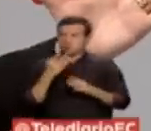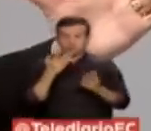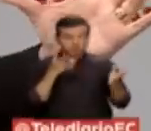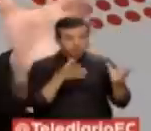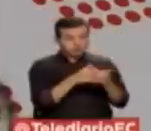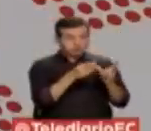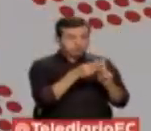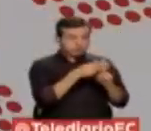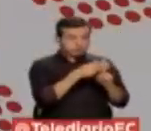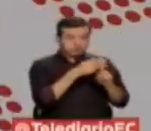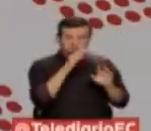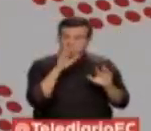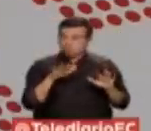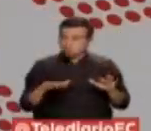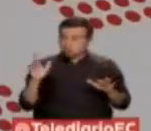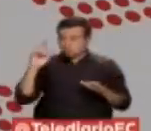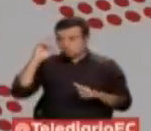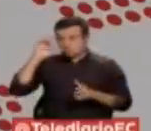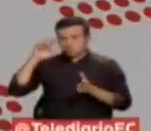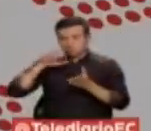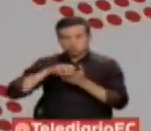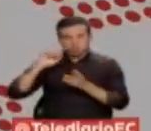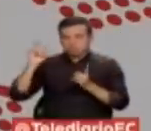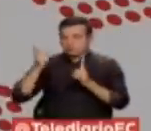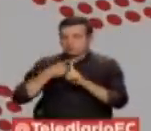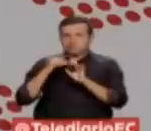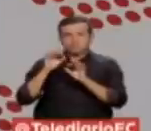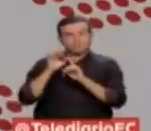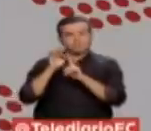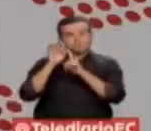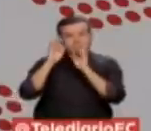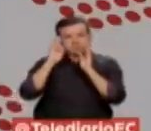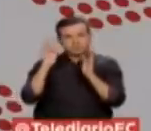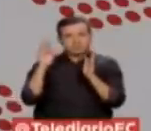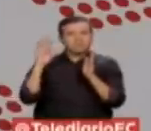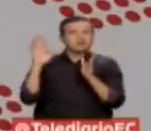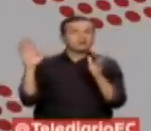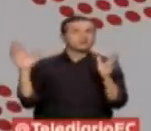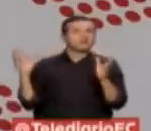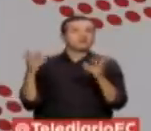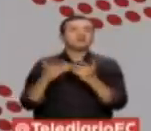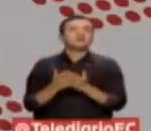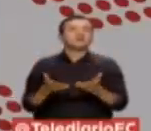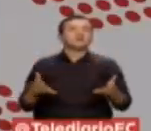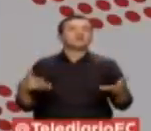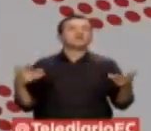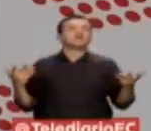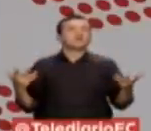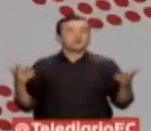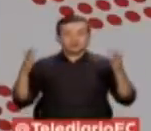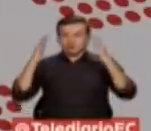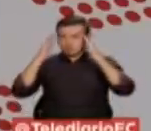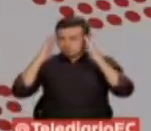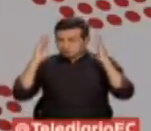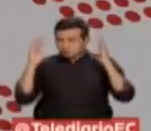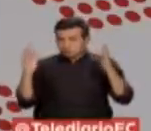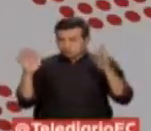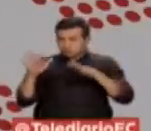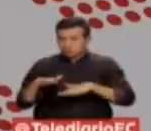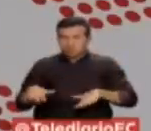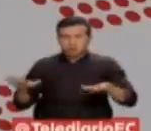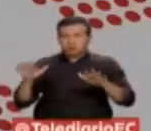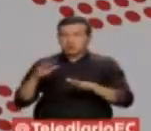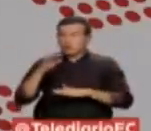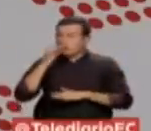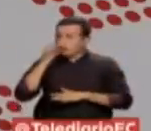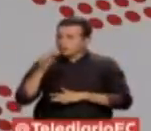de las redes sociales pero para el gobierno su principal preocupación nuestra principal preocupación es atender el mundo real